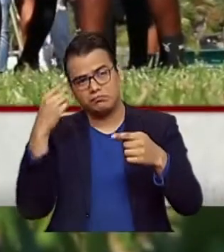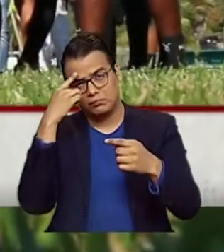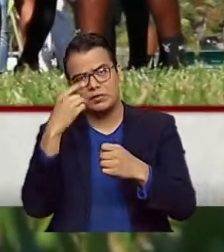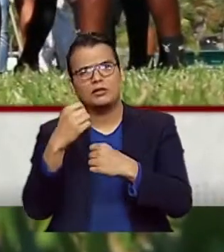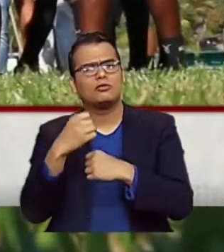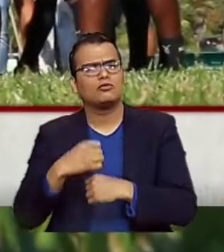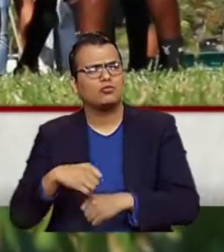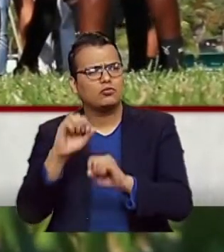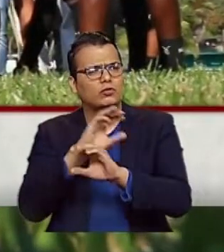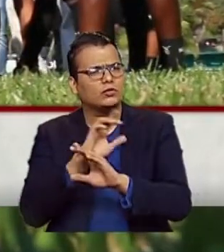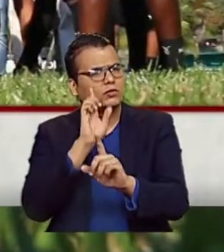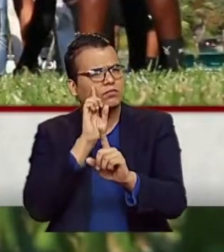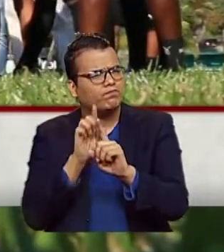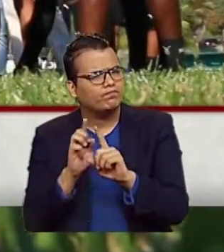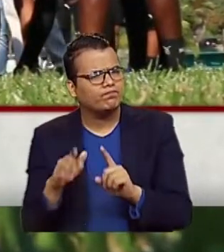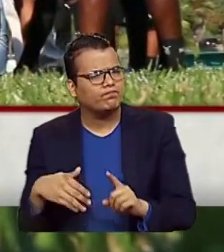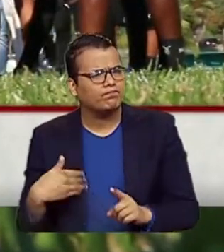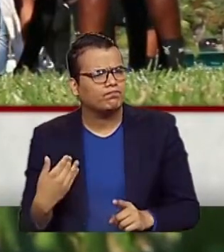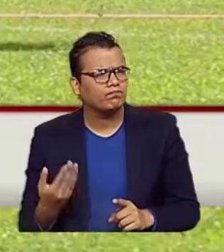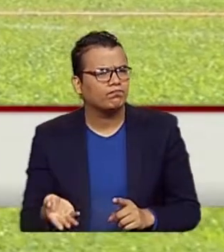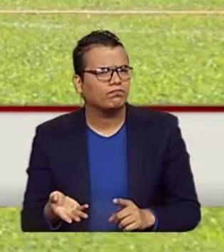posible